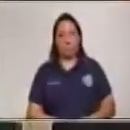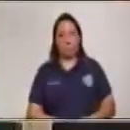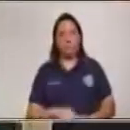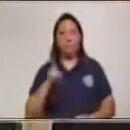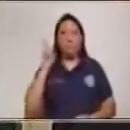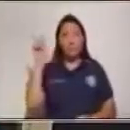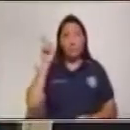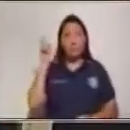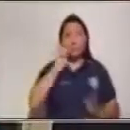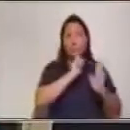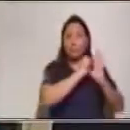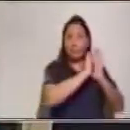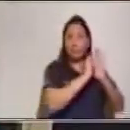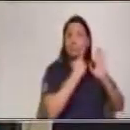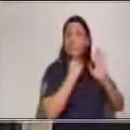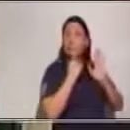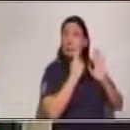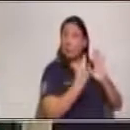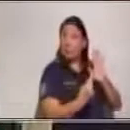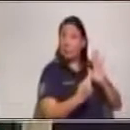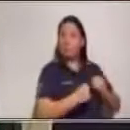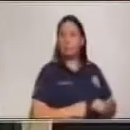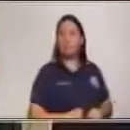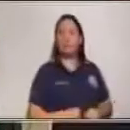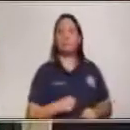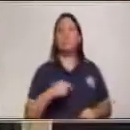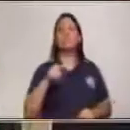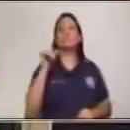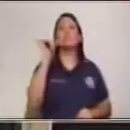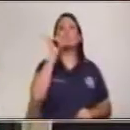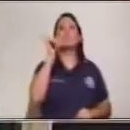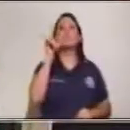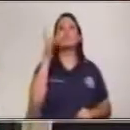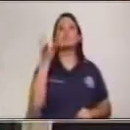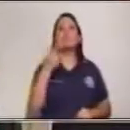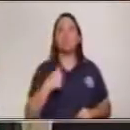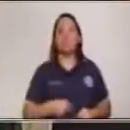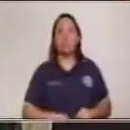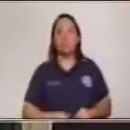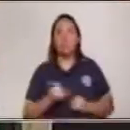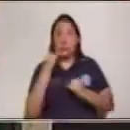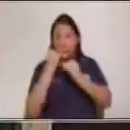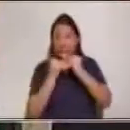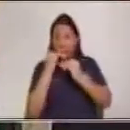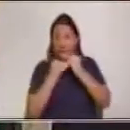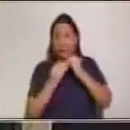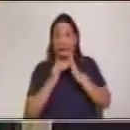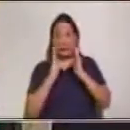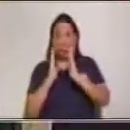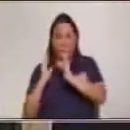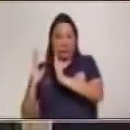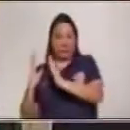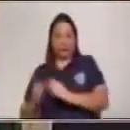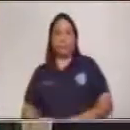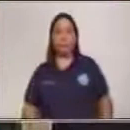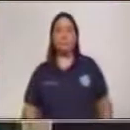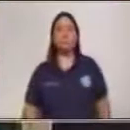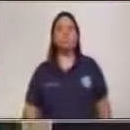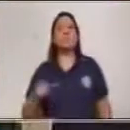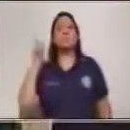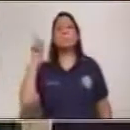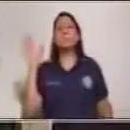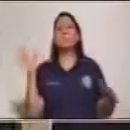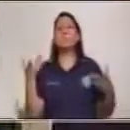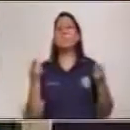Y voy a escribir mi resultado aquí arriba cuando termine el procedimiento. Lo que debo